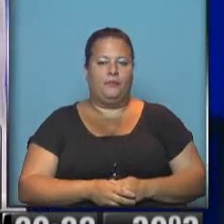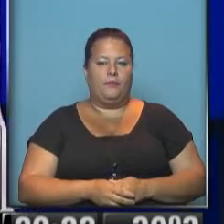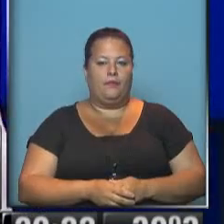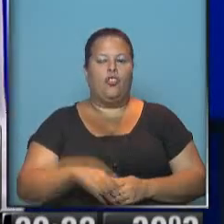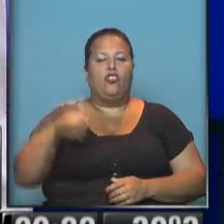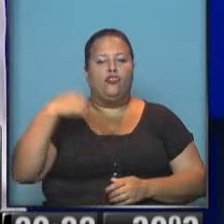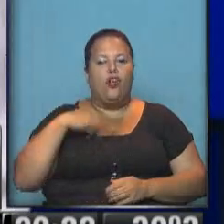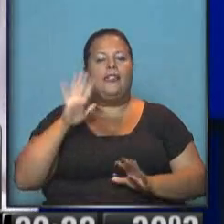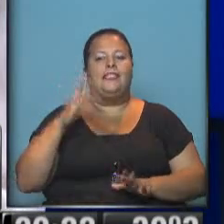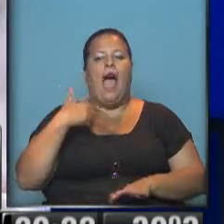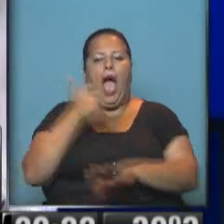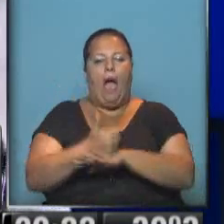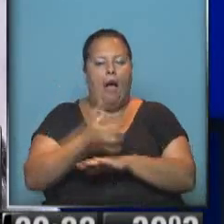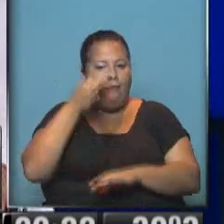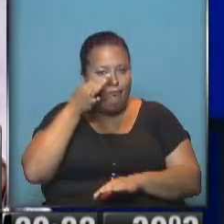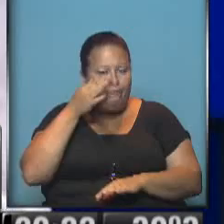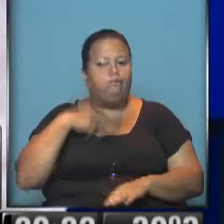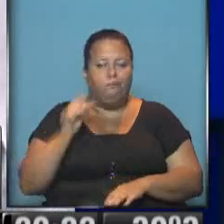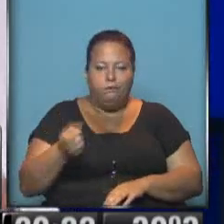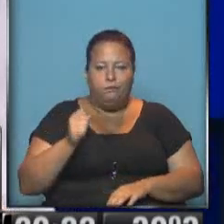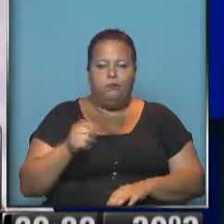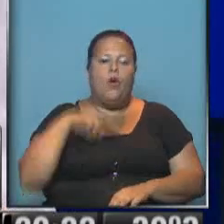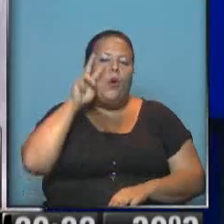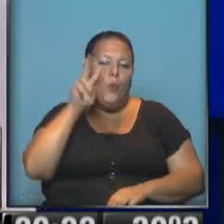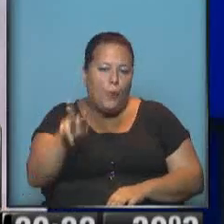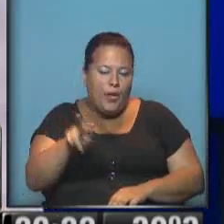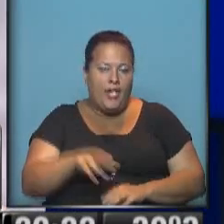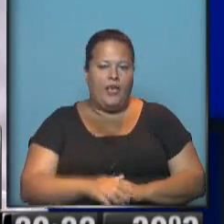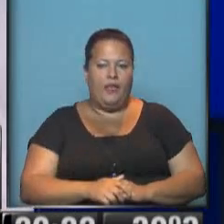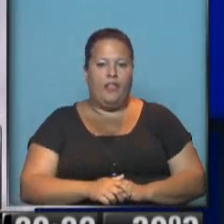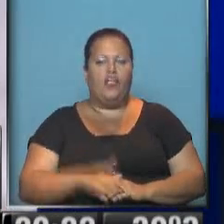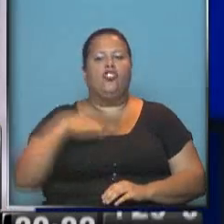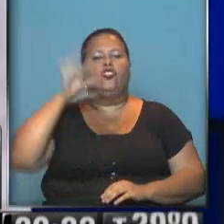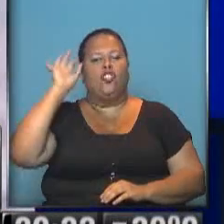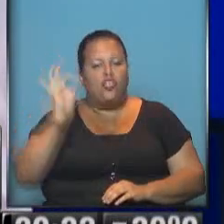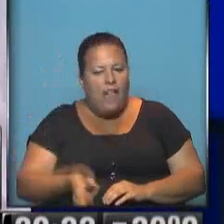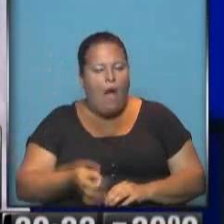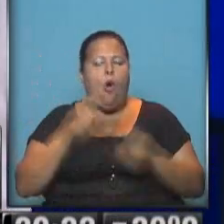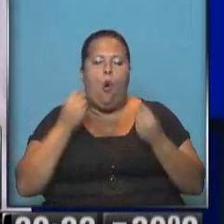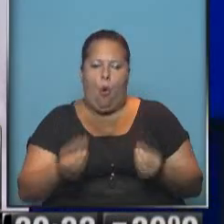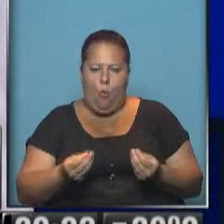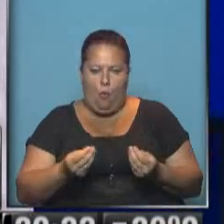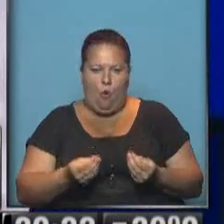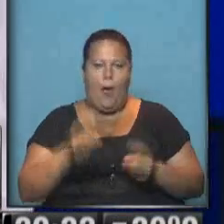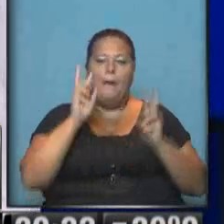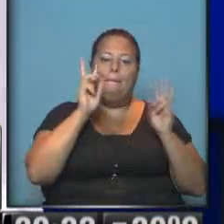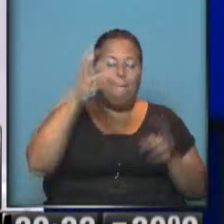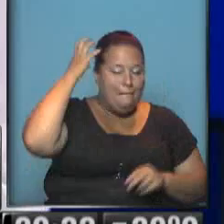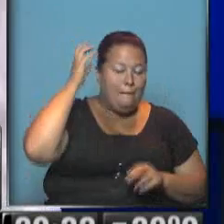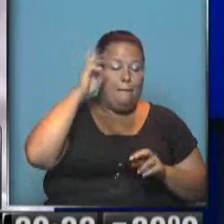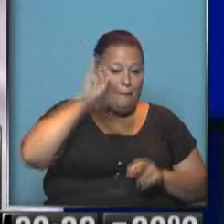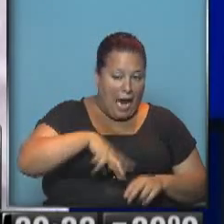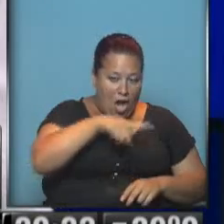que yo había estado presente y había vivido y había visto y sabía cómo Perón